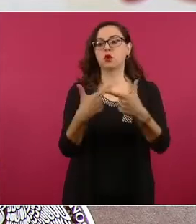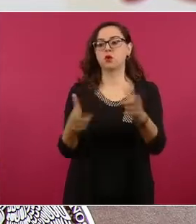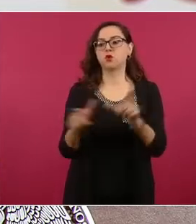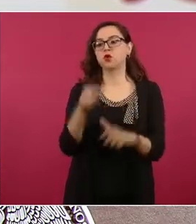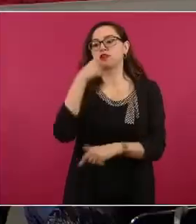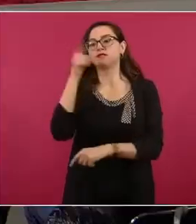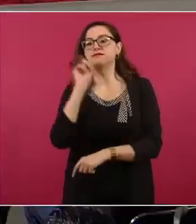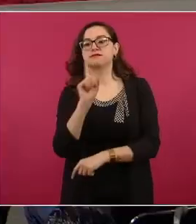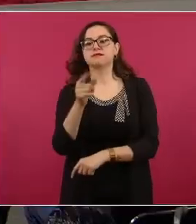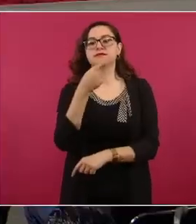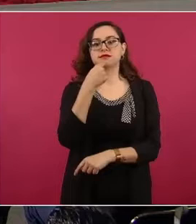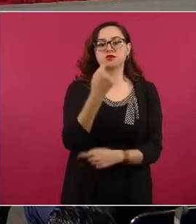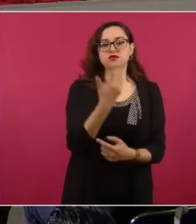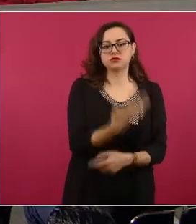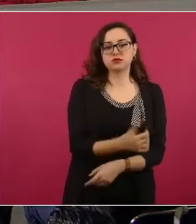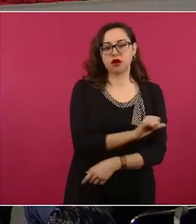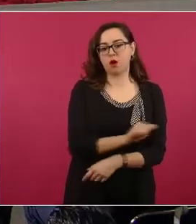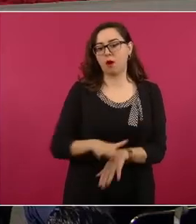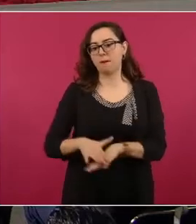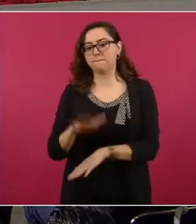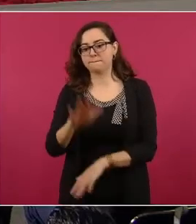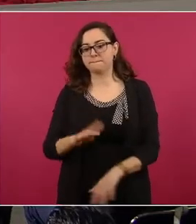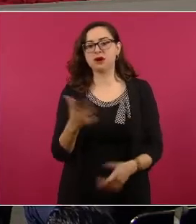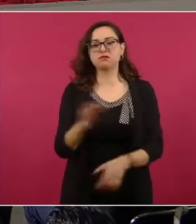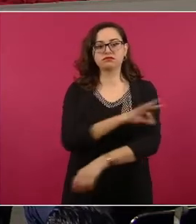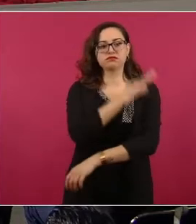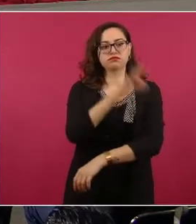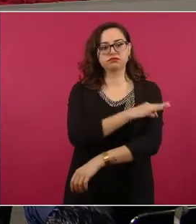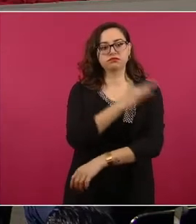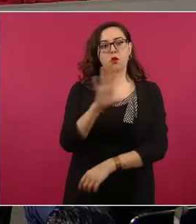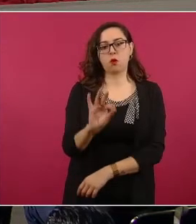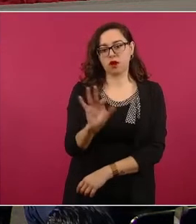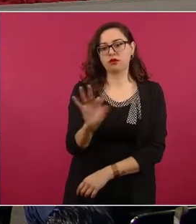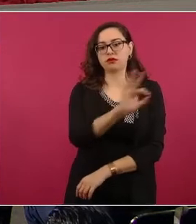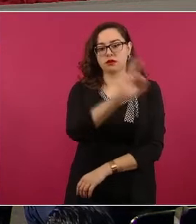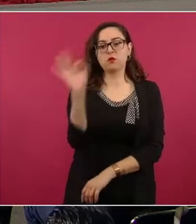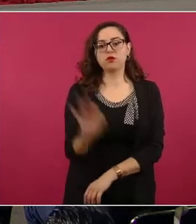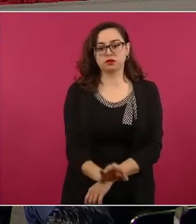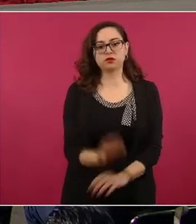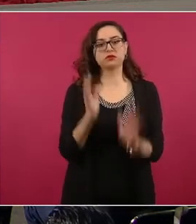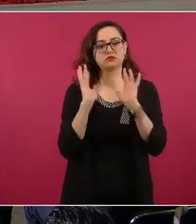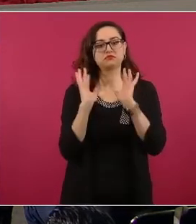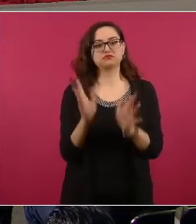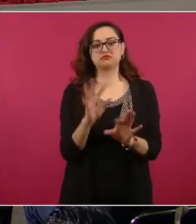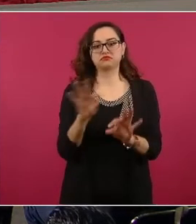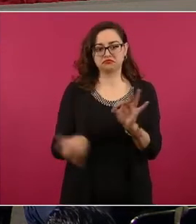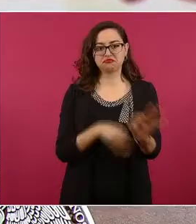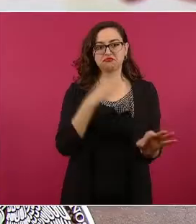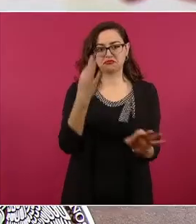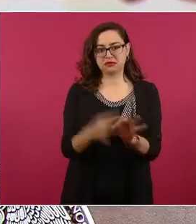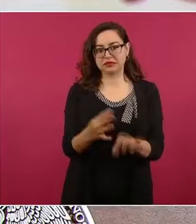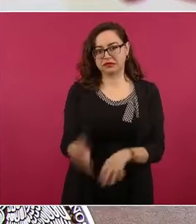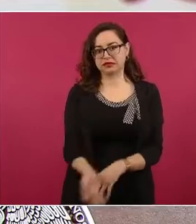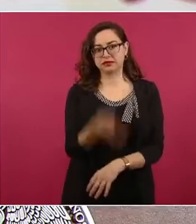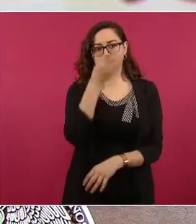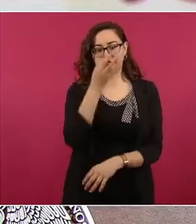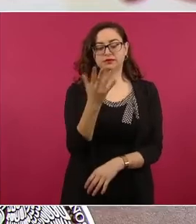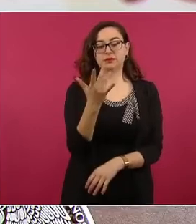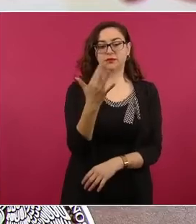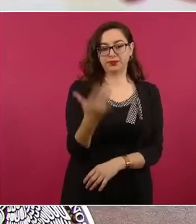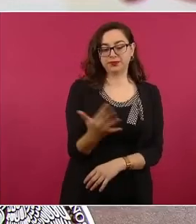de 46%, nos estamos acercando a la mitad de esa población elegible, que será